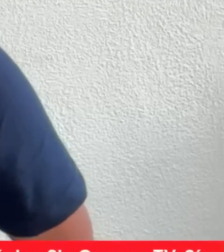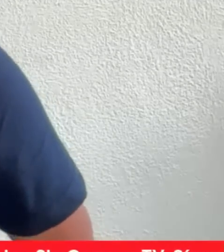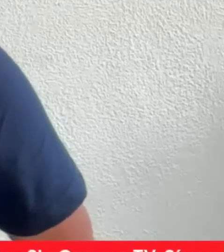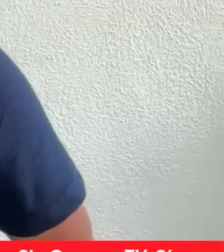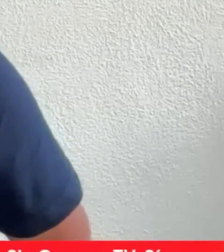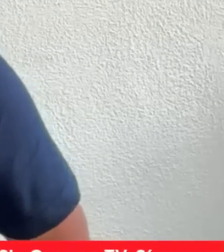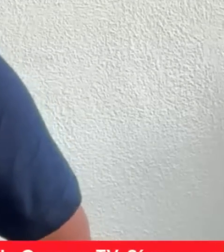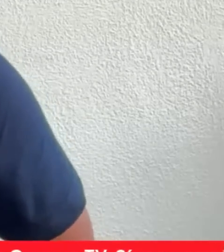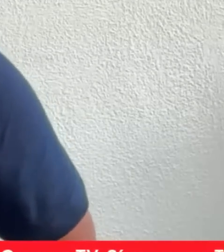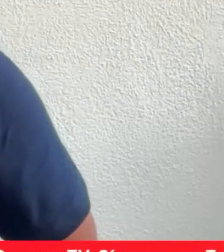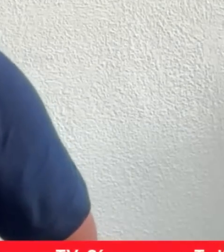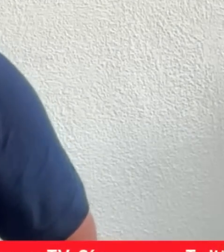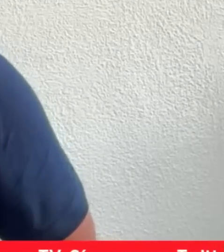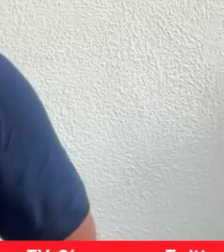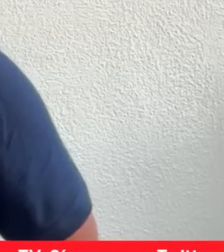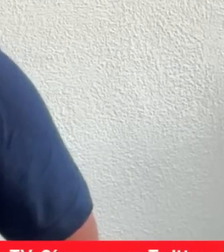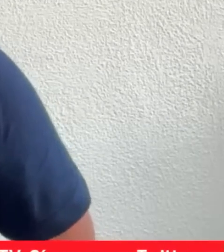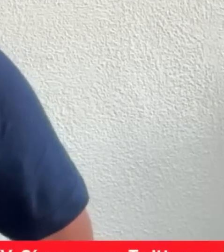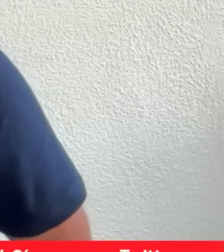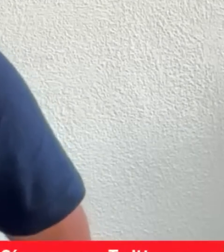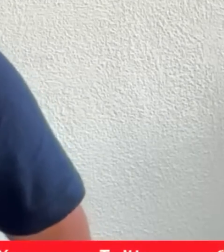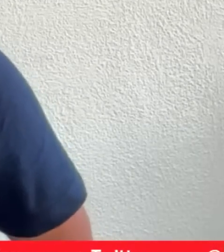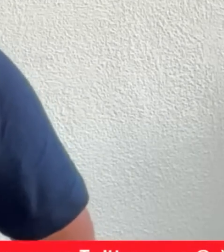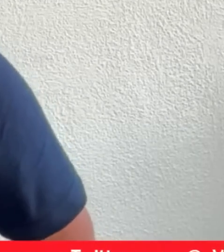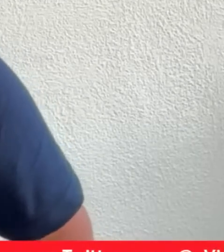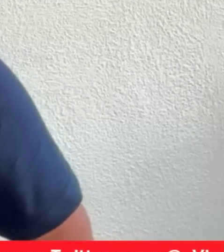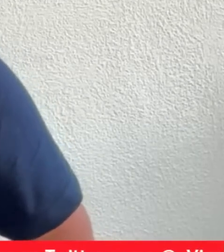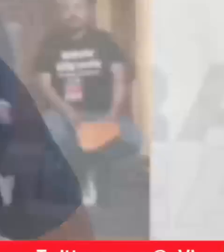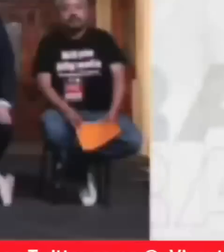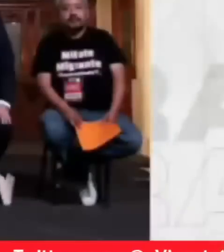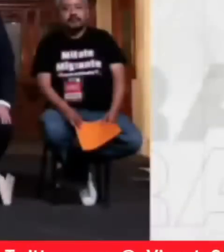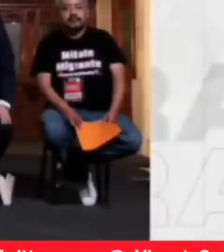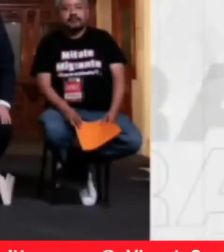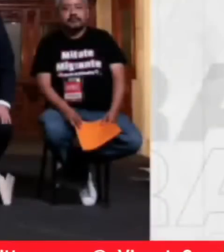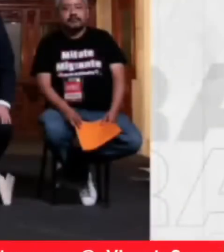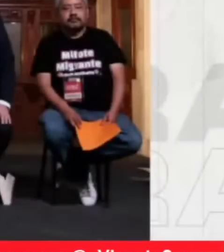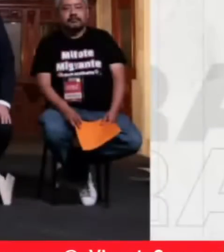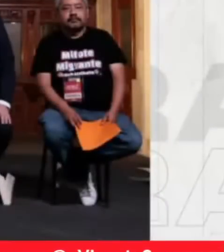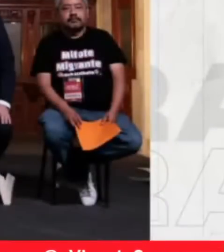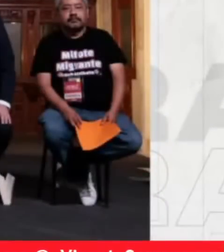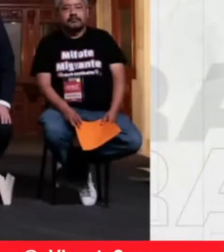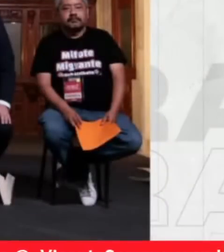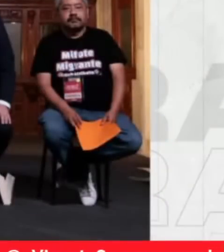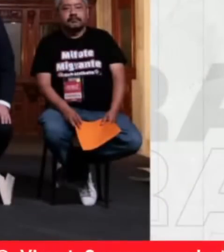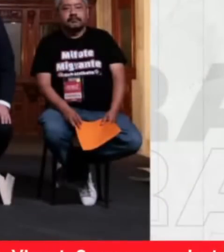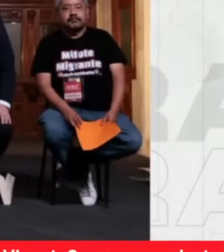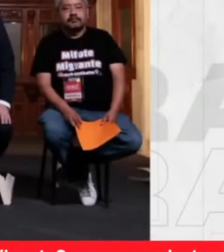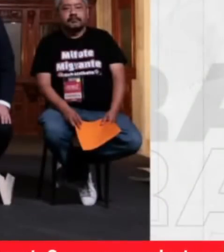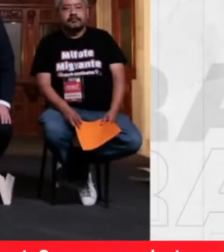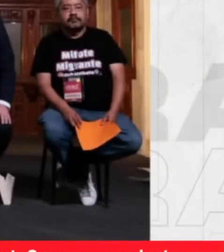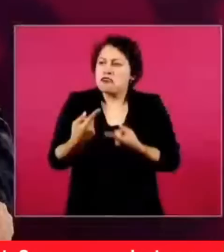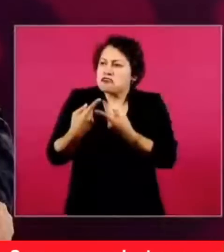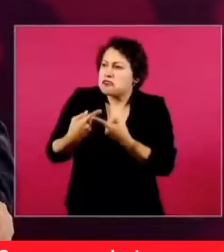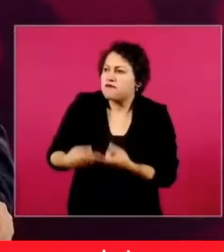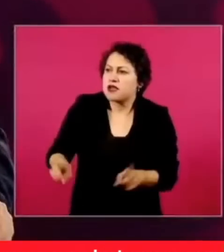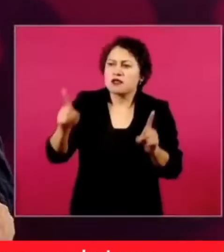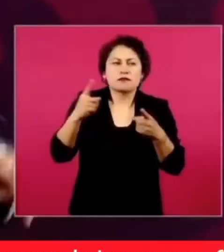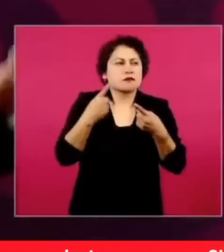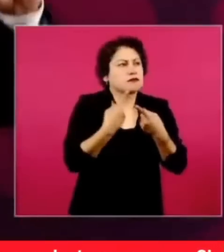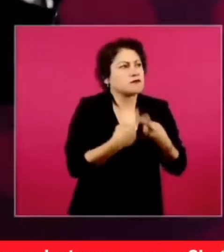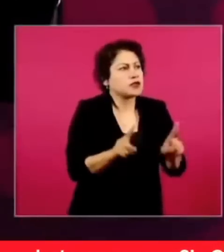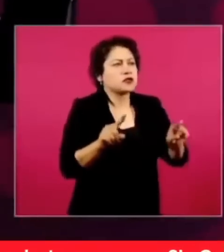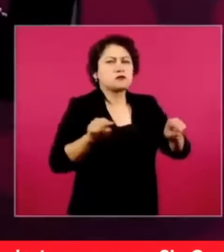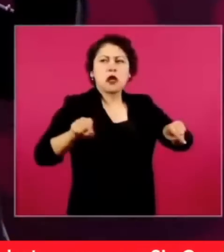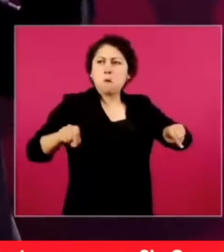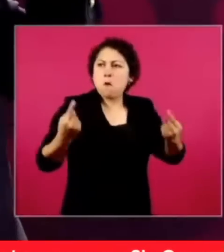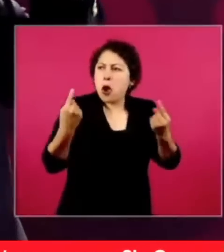discurso, los minutos que me concedieron para el mensaje, decía que había también que